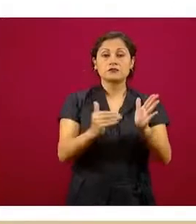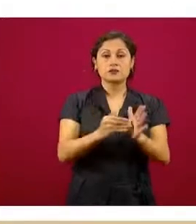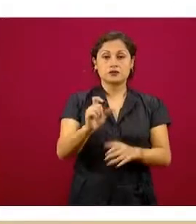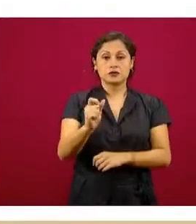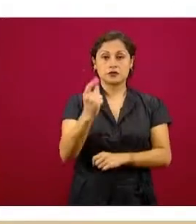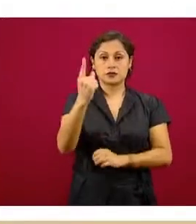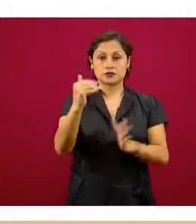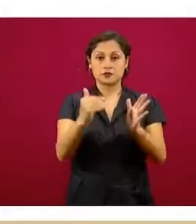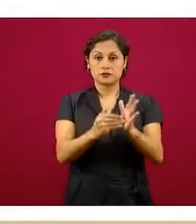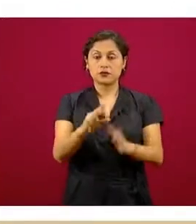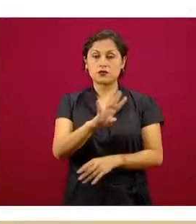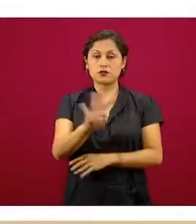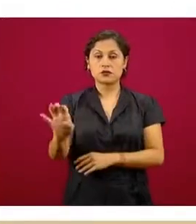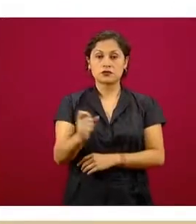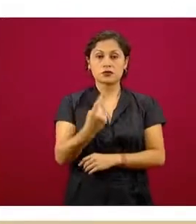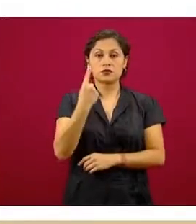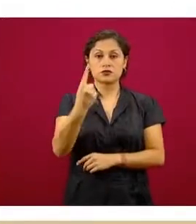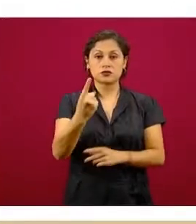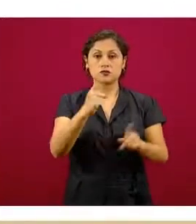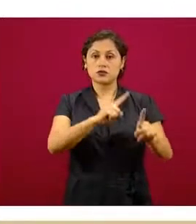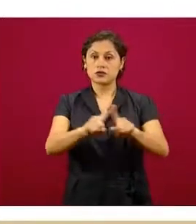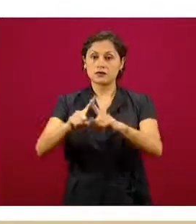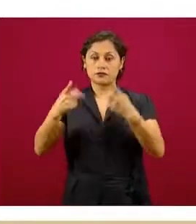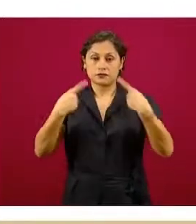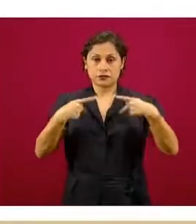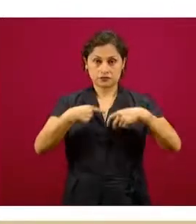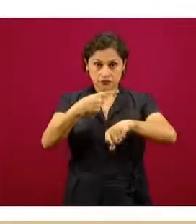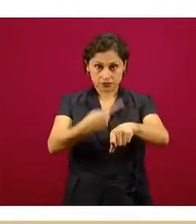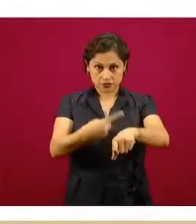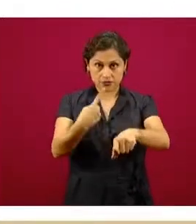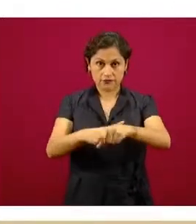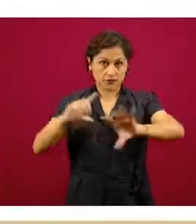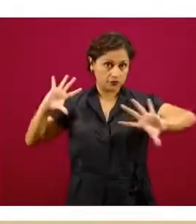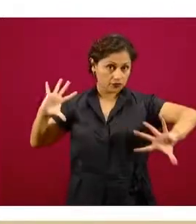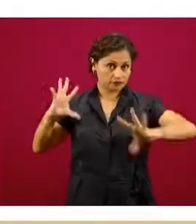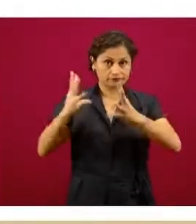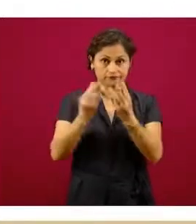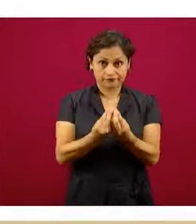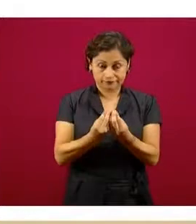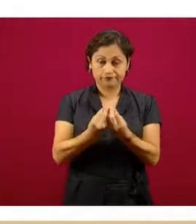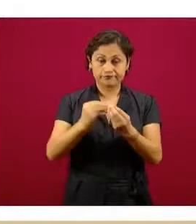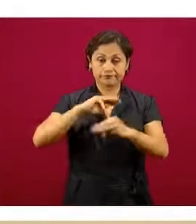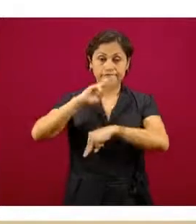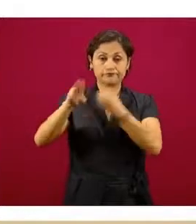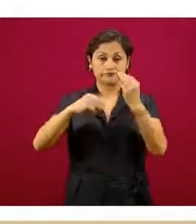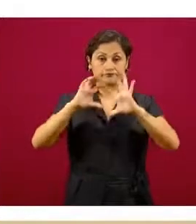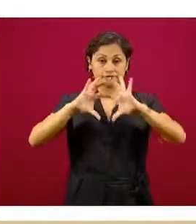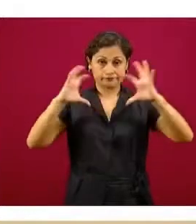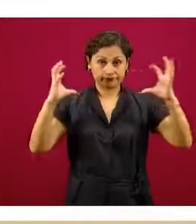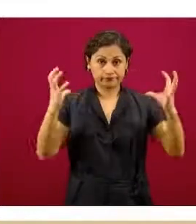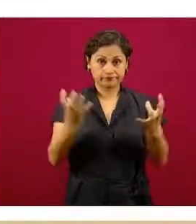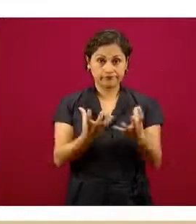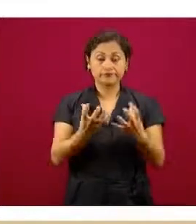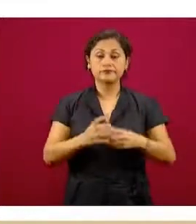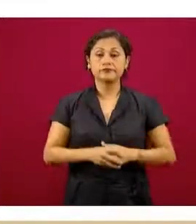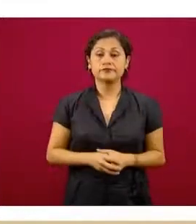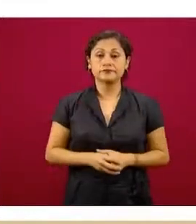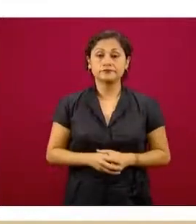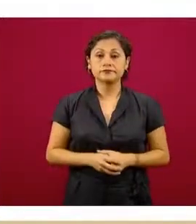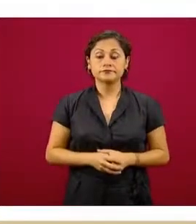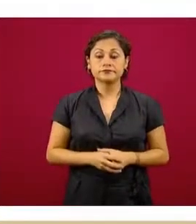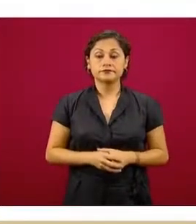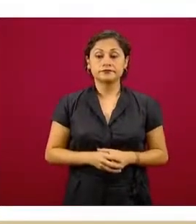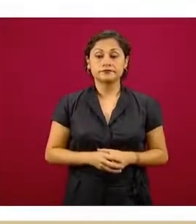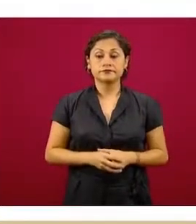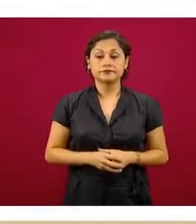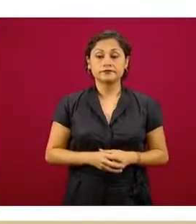10.021.401 son la cantidad de casos confirmados, acumulados, que hasta el momento lleva la pandemia de COVID-19,